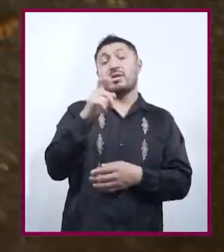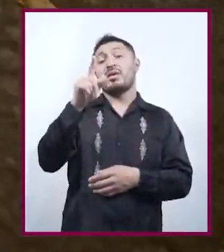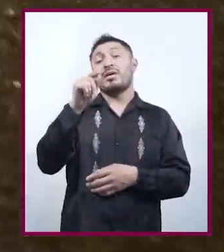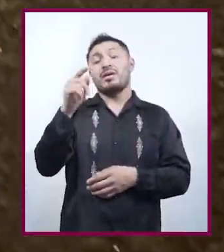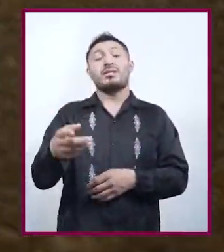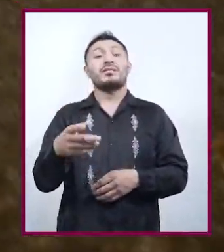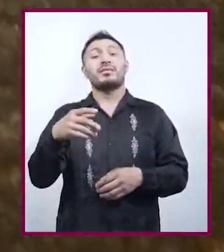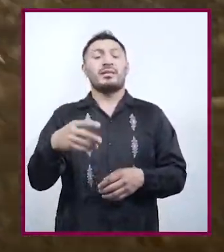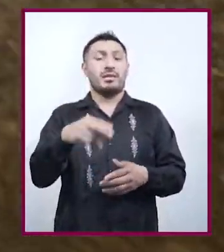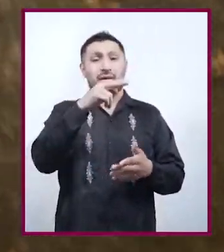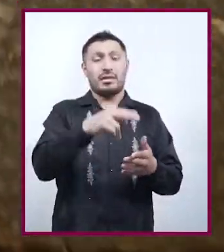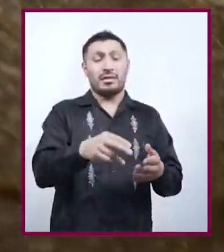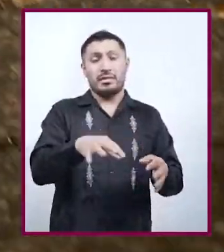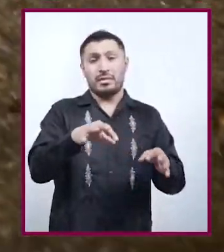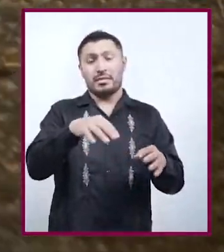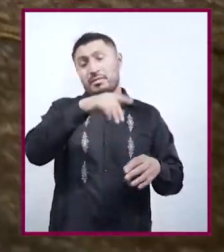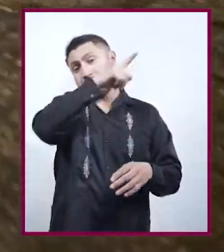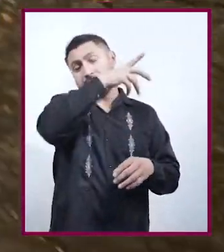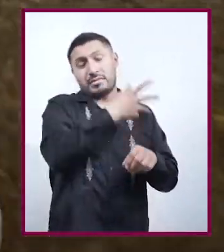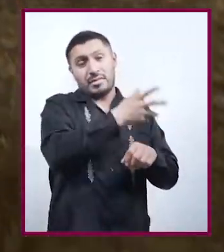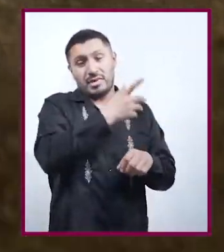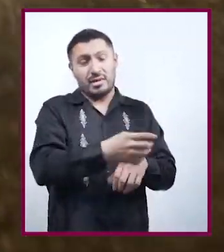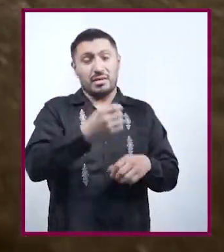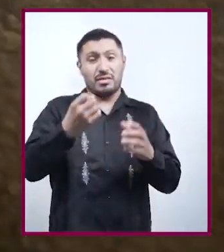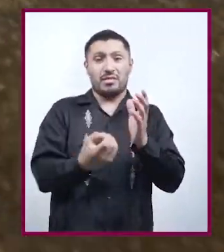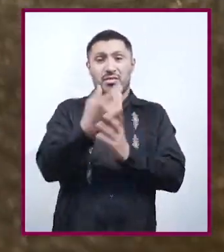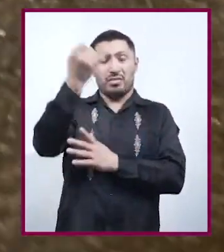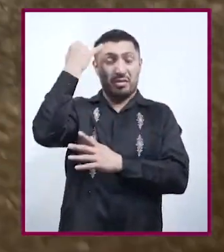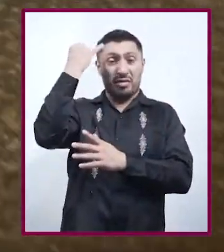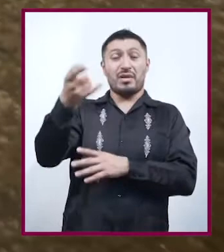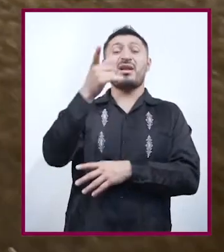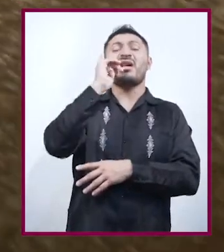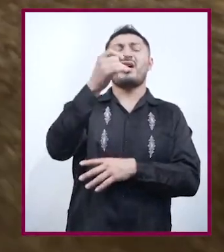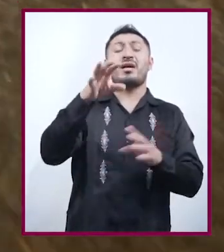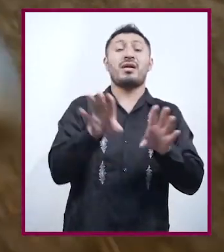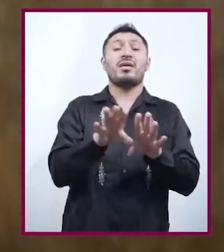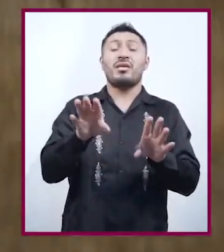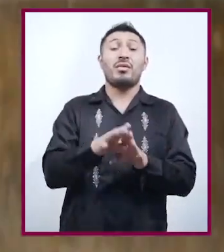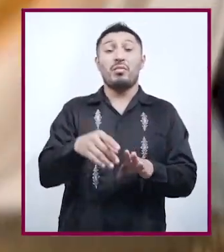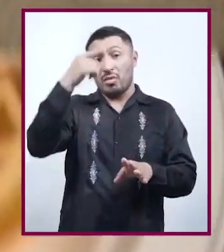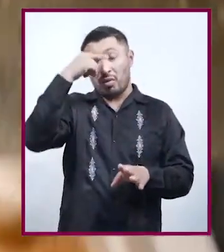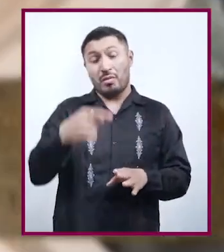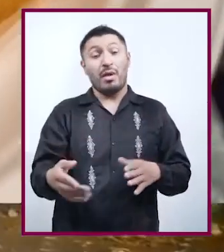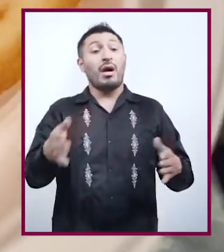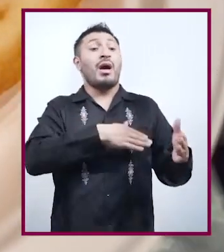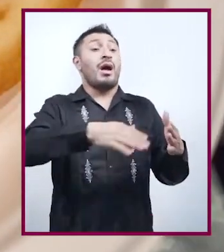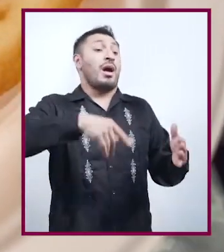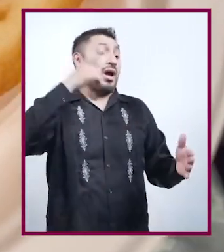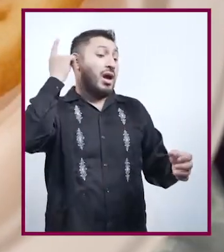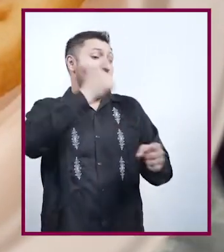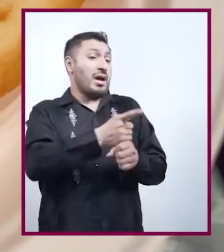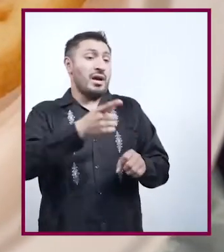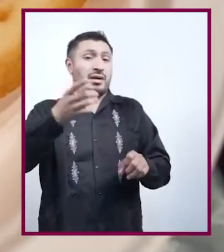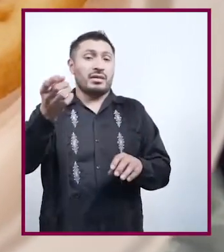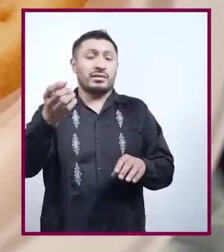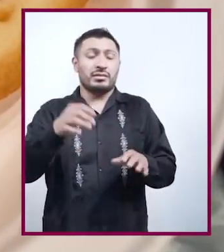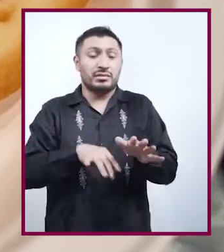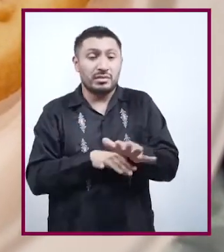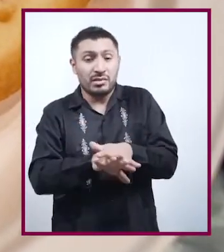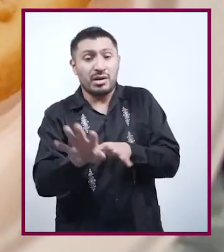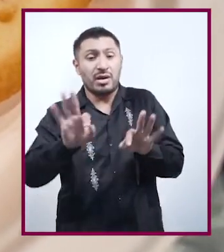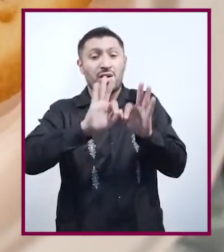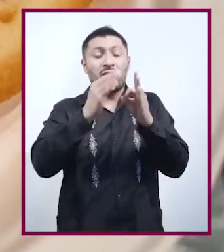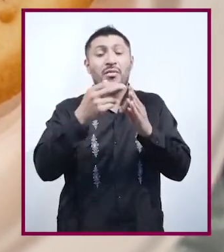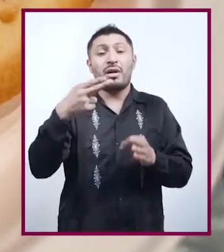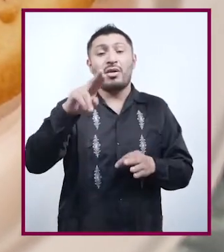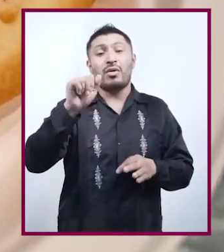marca estadounidense aportó un nuevo concepto que, según cuentan, se ideó en la cocina: la suela en forma de waffle, la